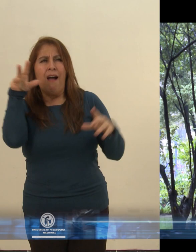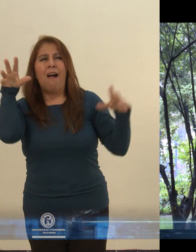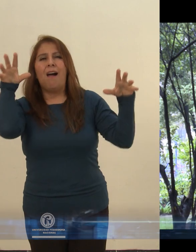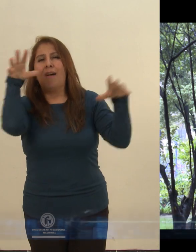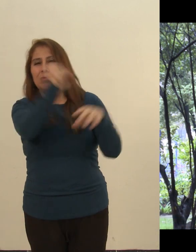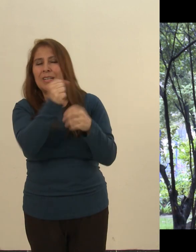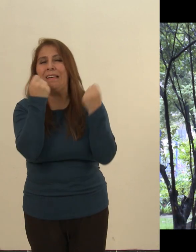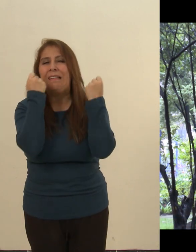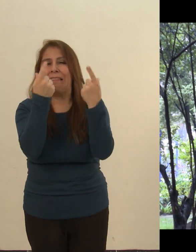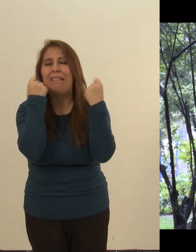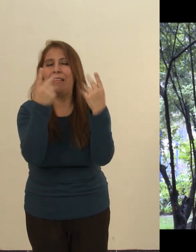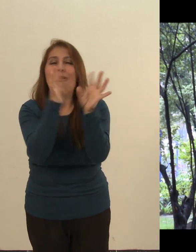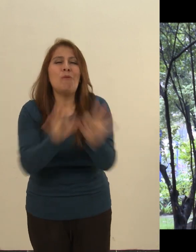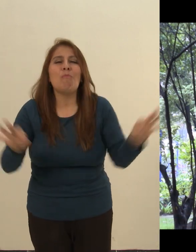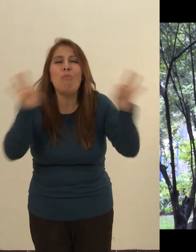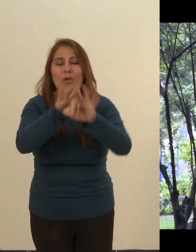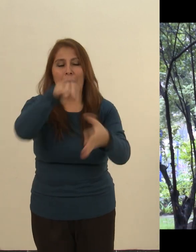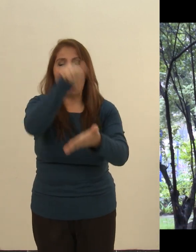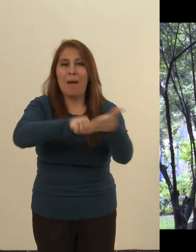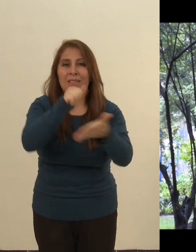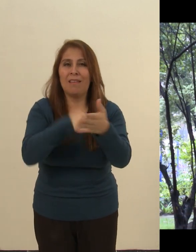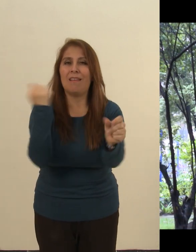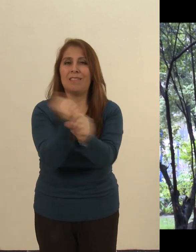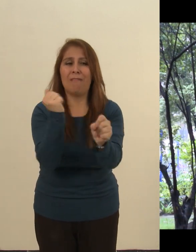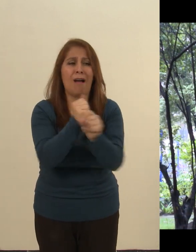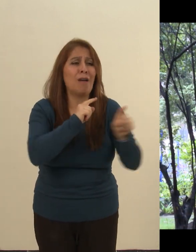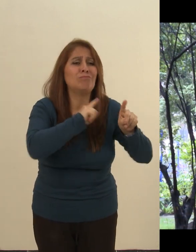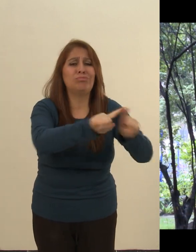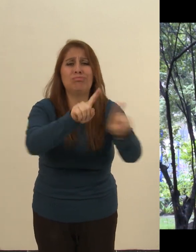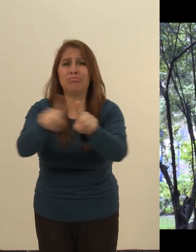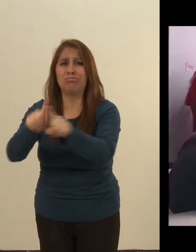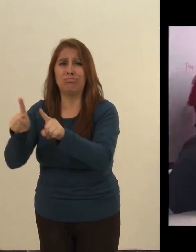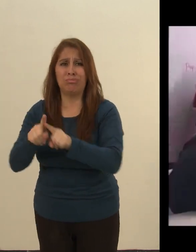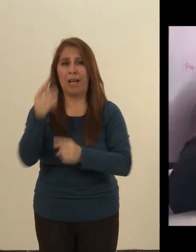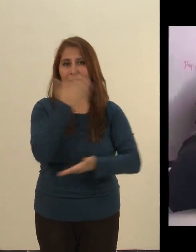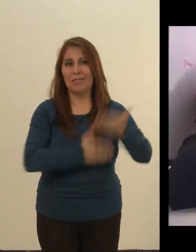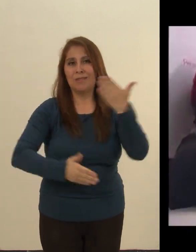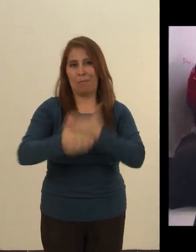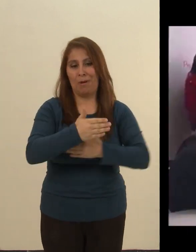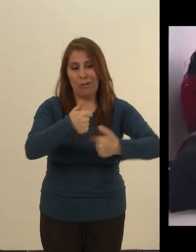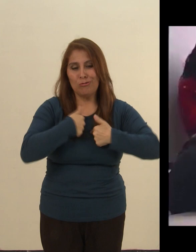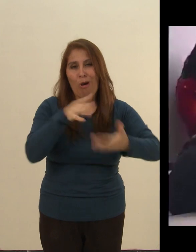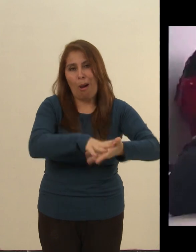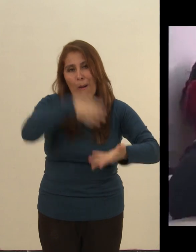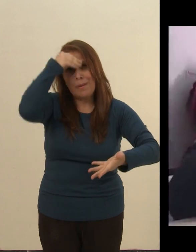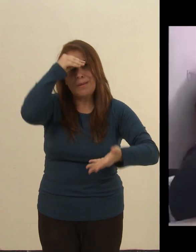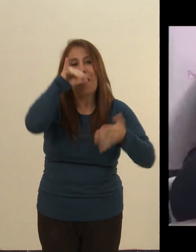por qué era tan importante que todo el tiempo las poblaciones dialogaran al interior de las clases.